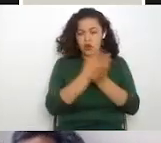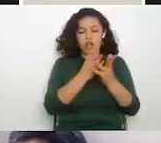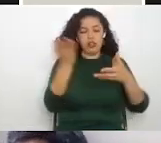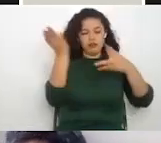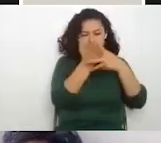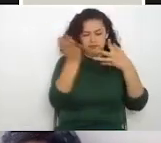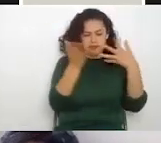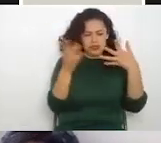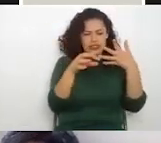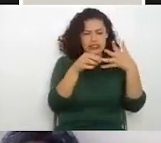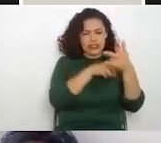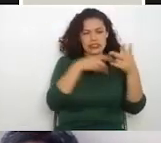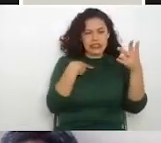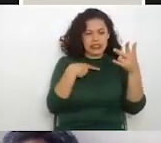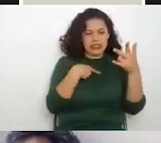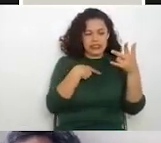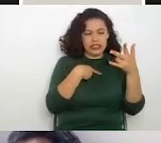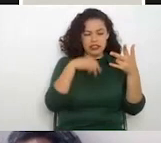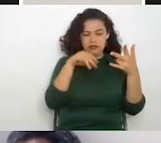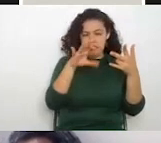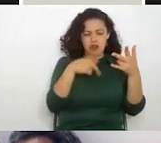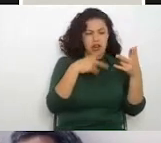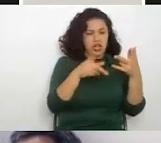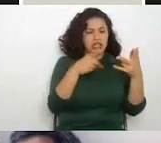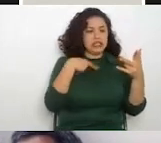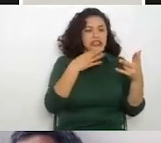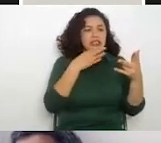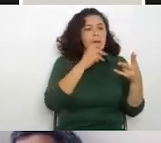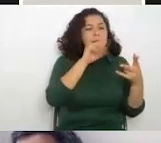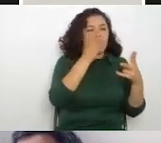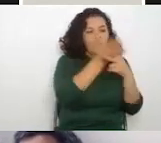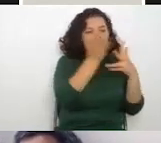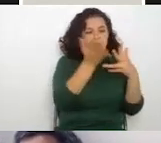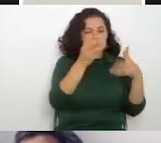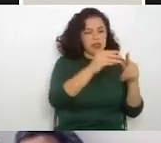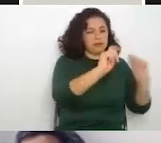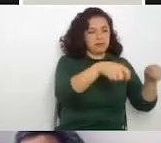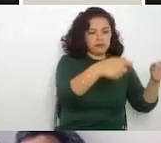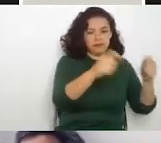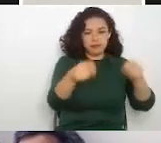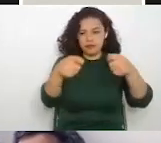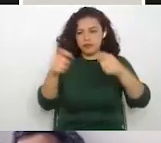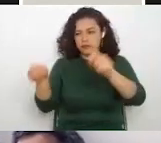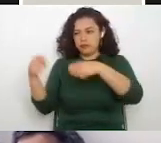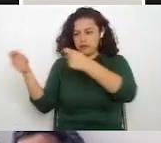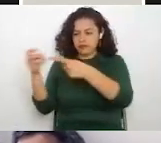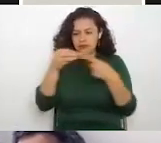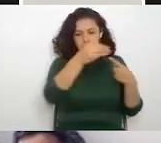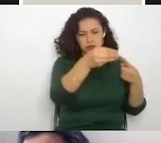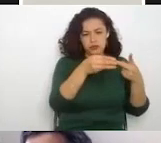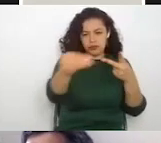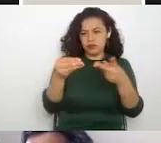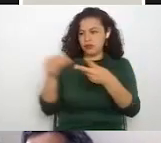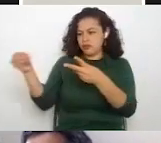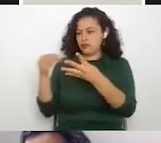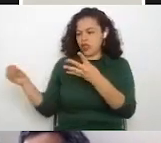parte de los procedimientos y del manual que le corresponde a cada una de las áreas o los cargos. O si los documentos están de